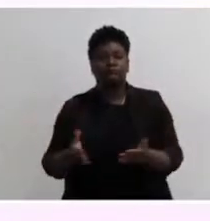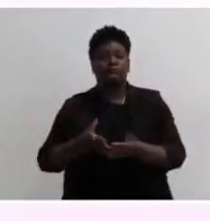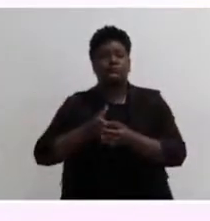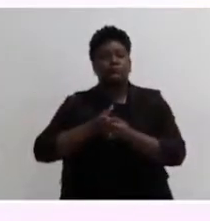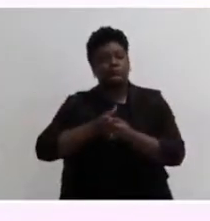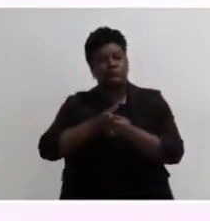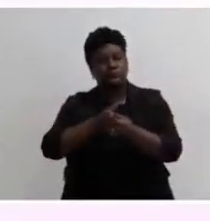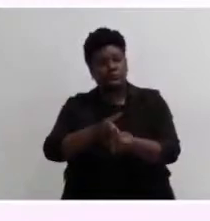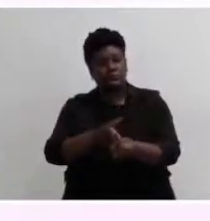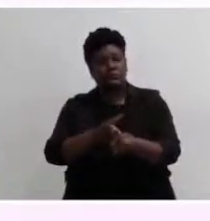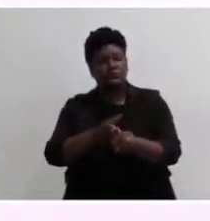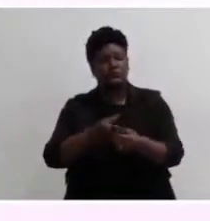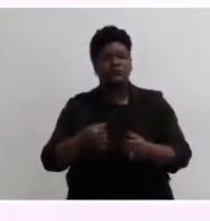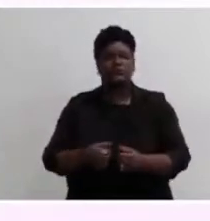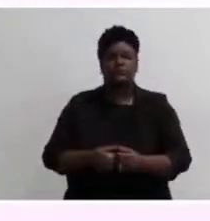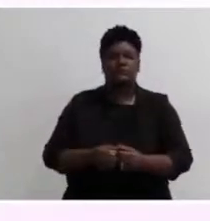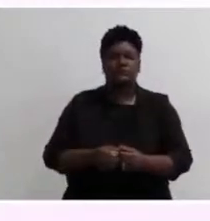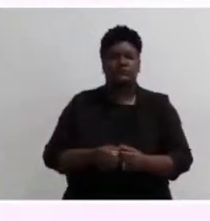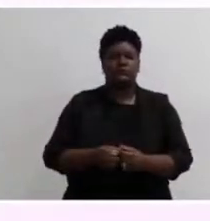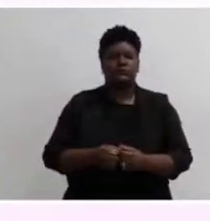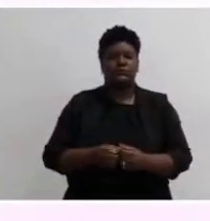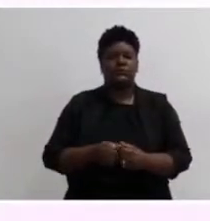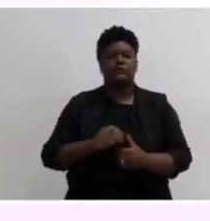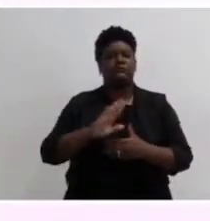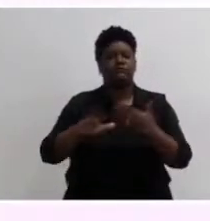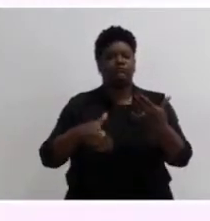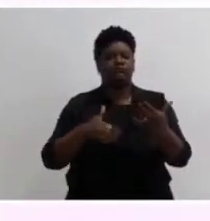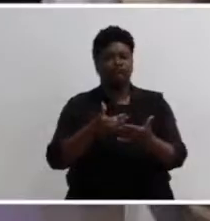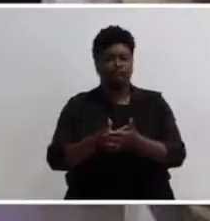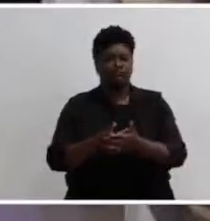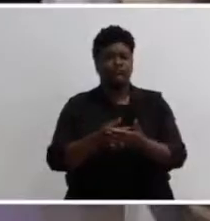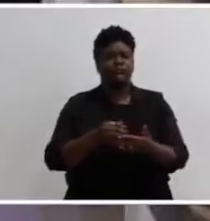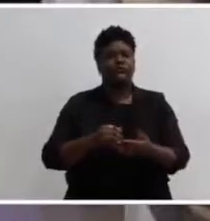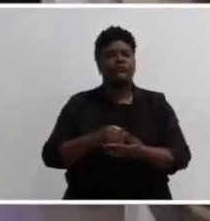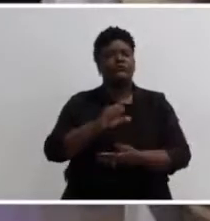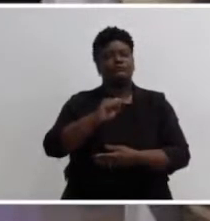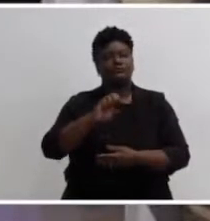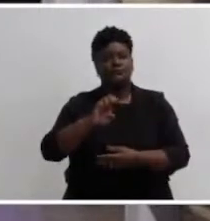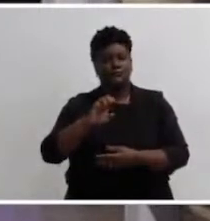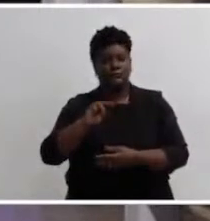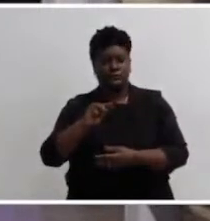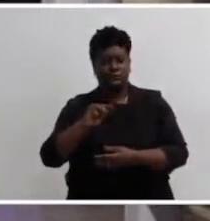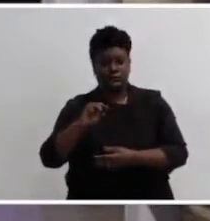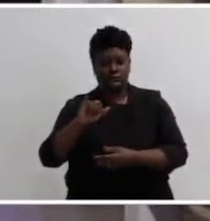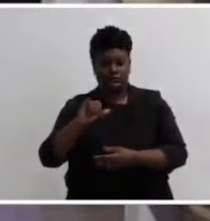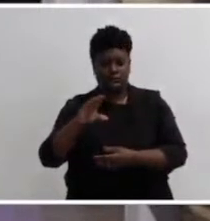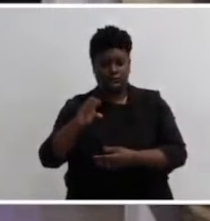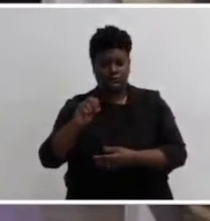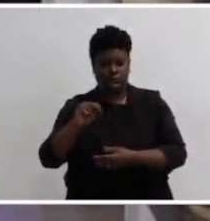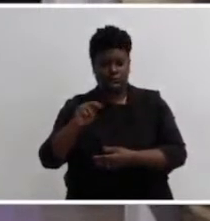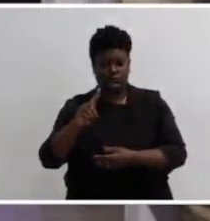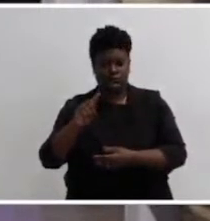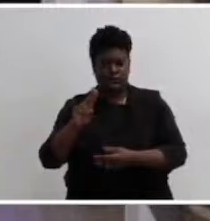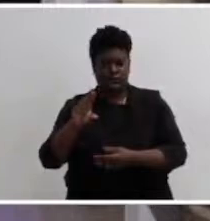profesional, técnica y operativa relacionada a la industria de los semiconductores, respondiendo al decreto